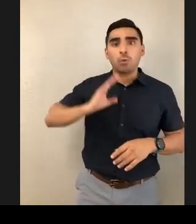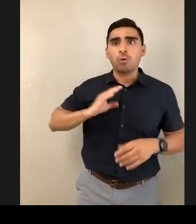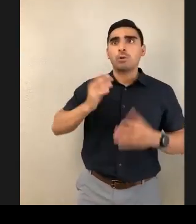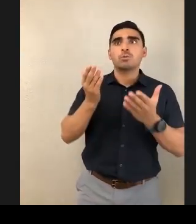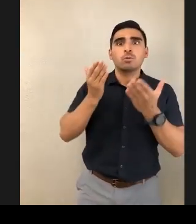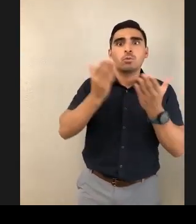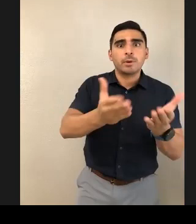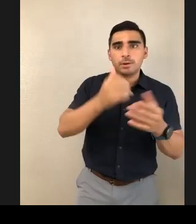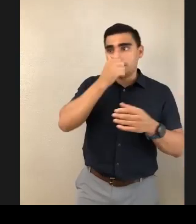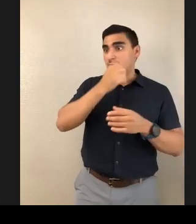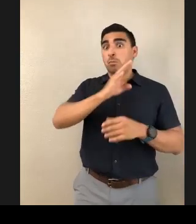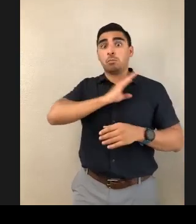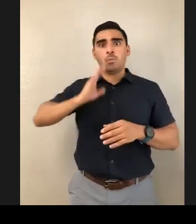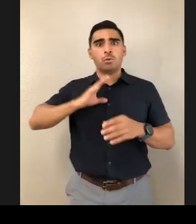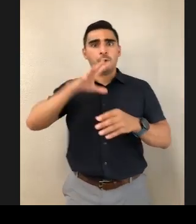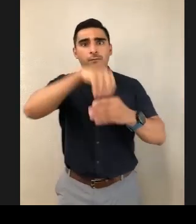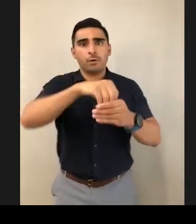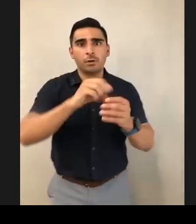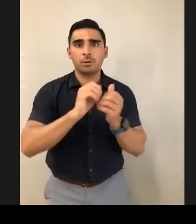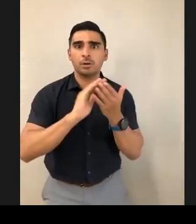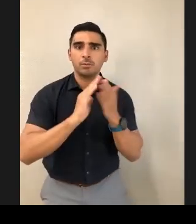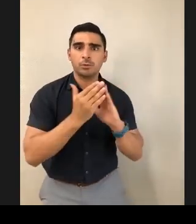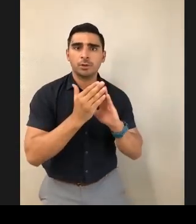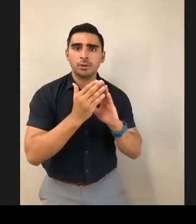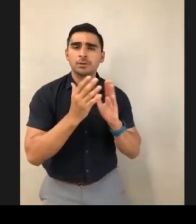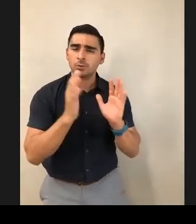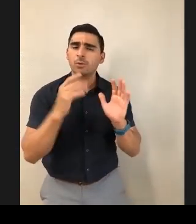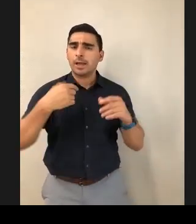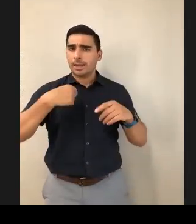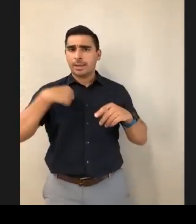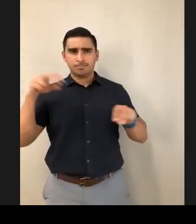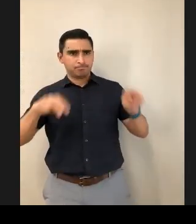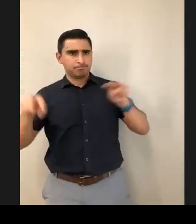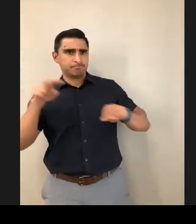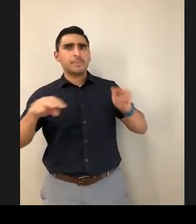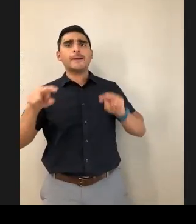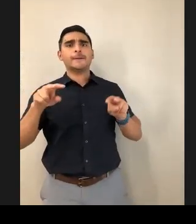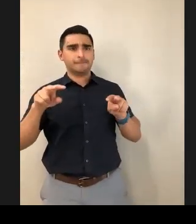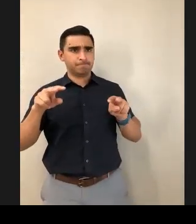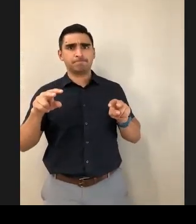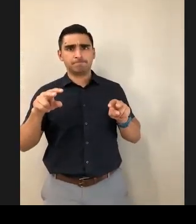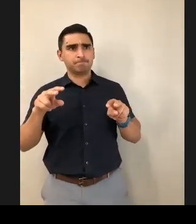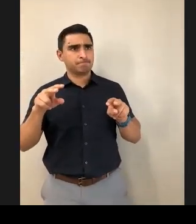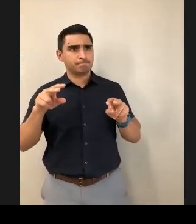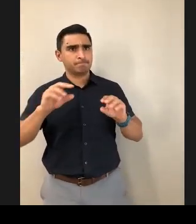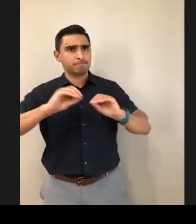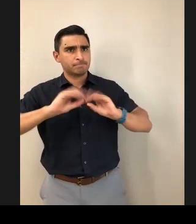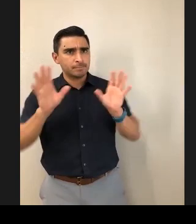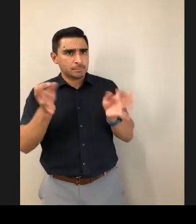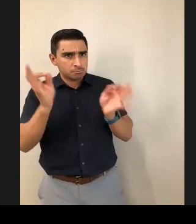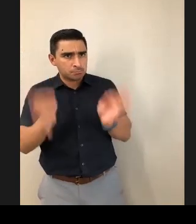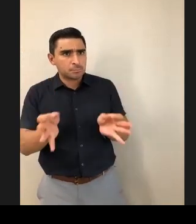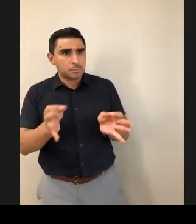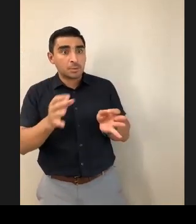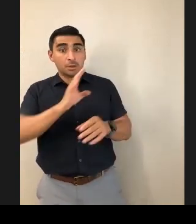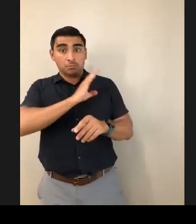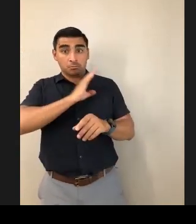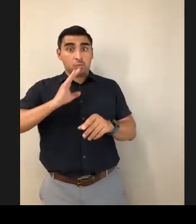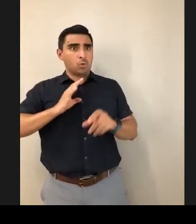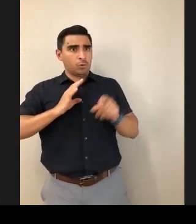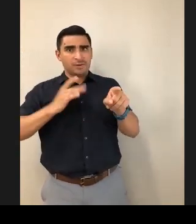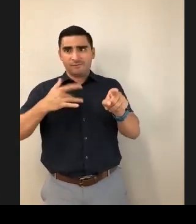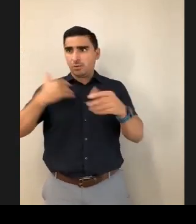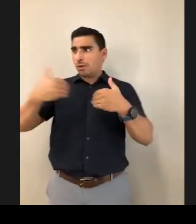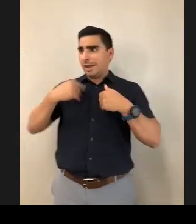mesa directiva está haciendo las recomendaciones y están al ojo público. Y cuando la mesa directiva siente